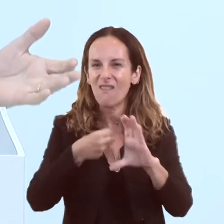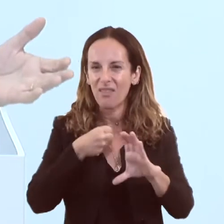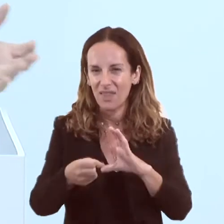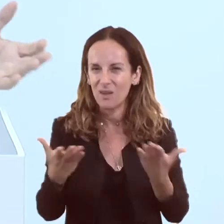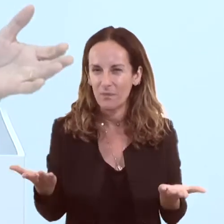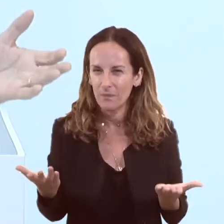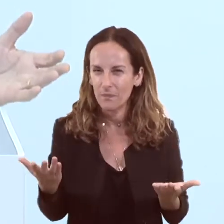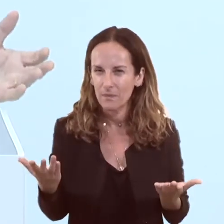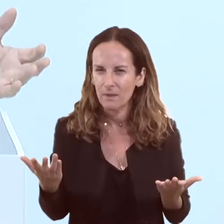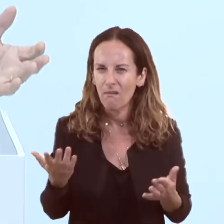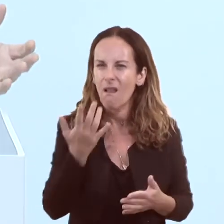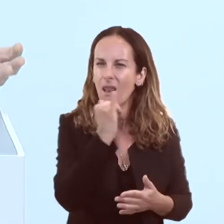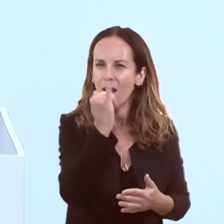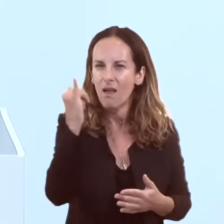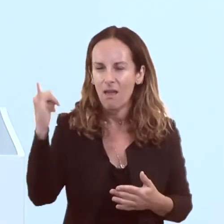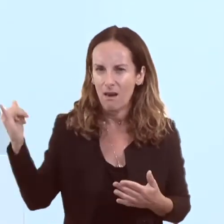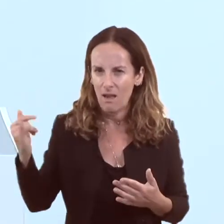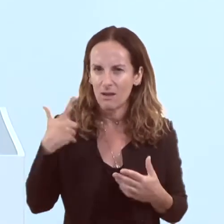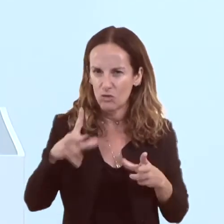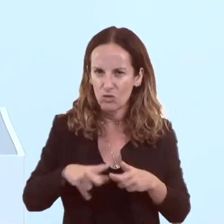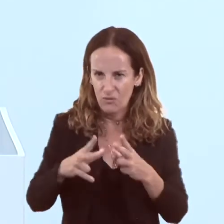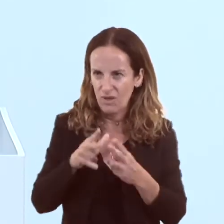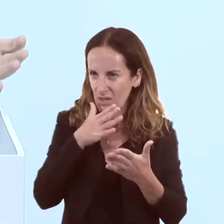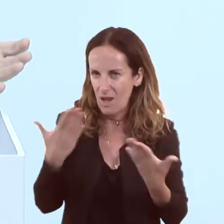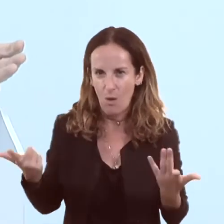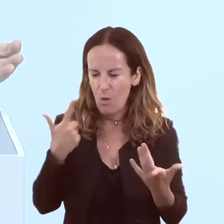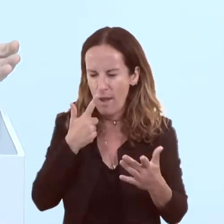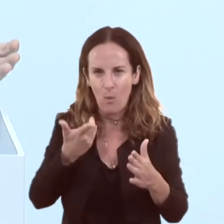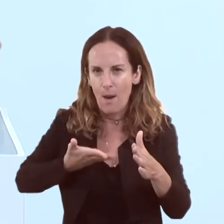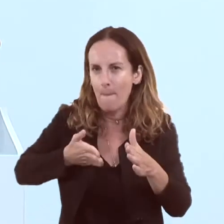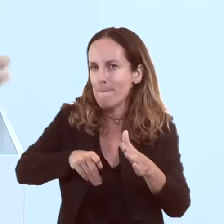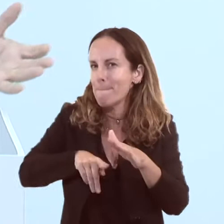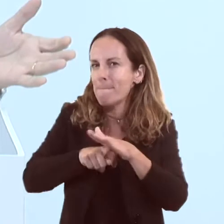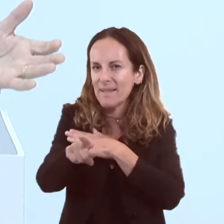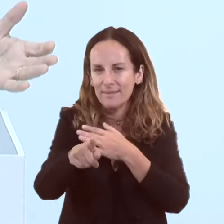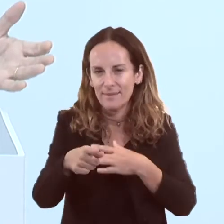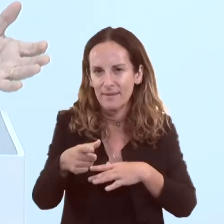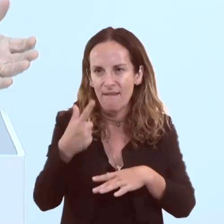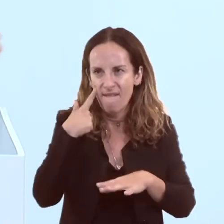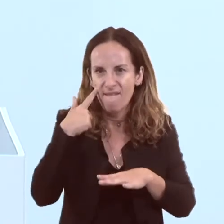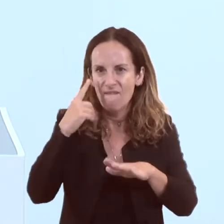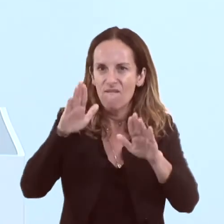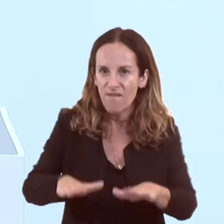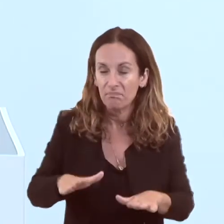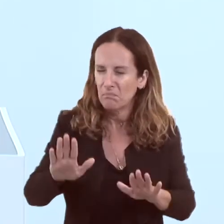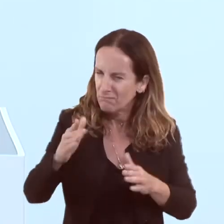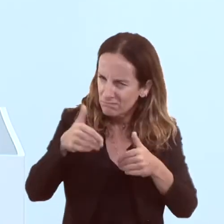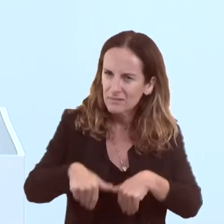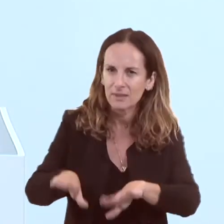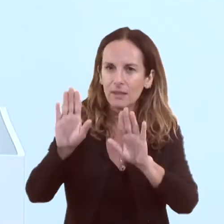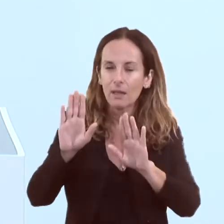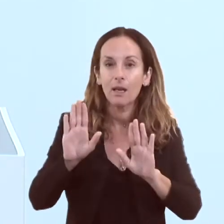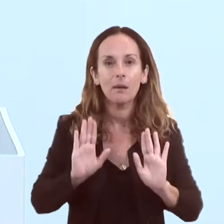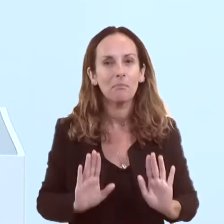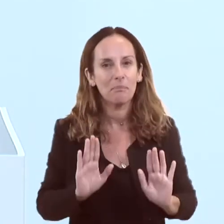se dan y son fenómenos sociales y refrenables bueno dejemos que existan pero la vez yo creo que